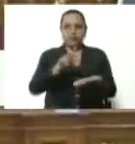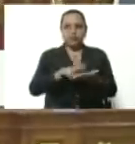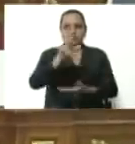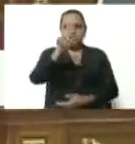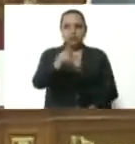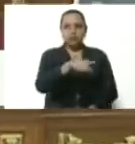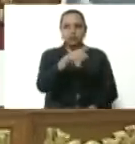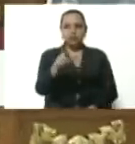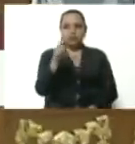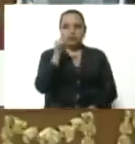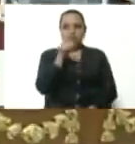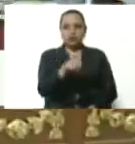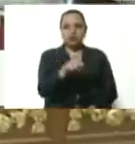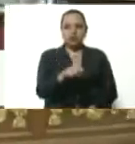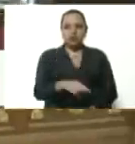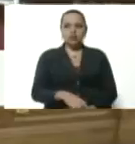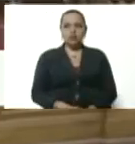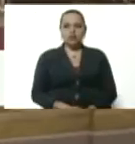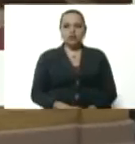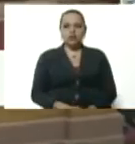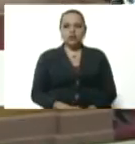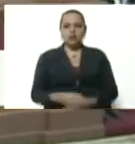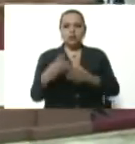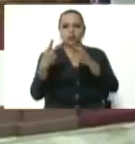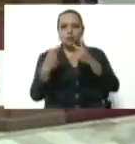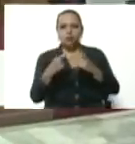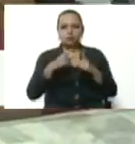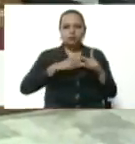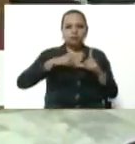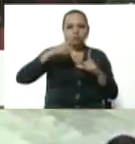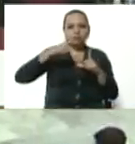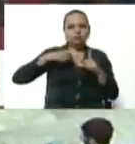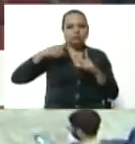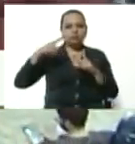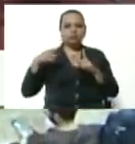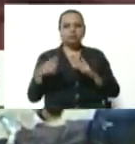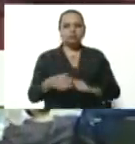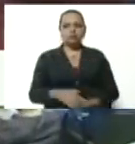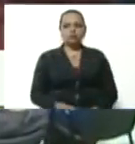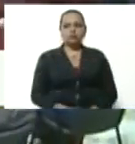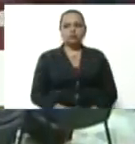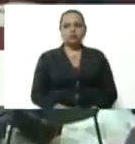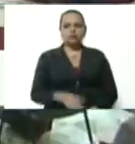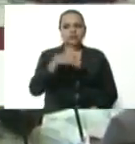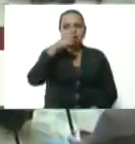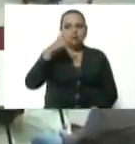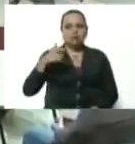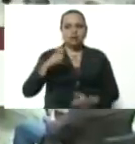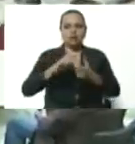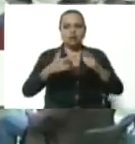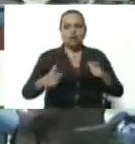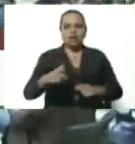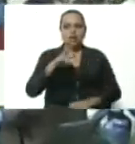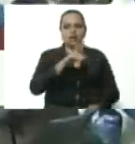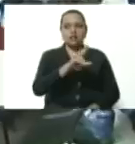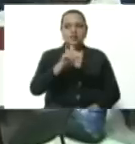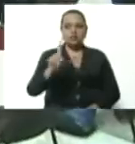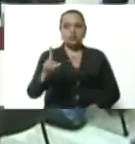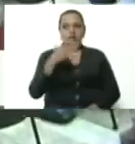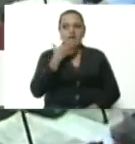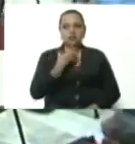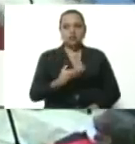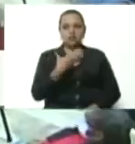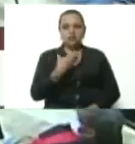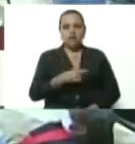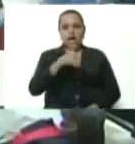aprobación de esta estimación, se llama así, estimación de población general al 31 de diciembre